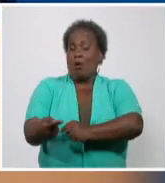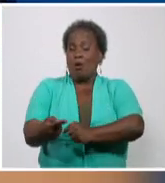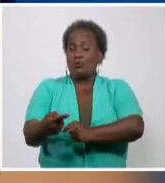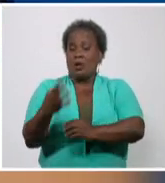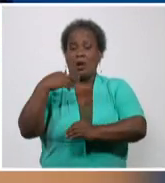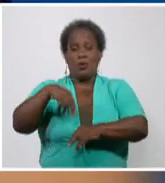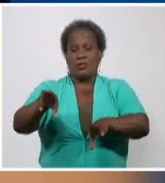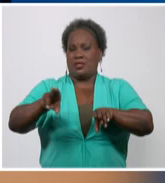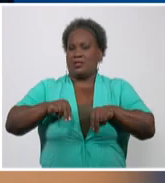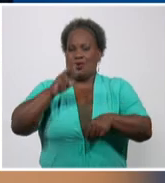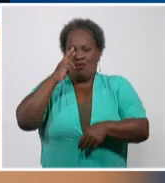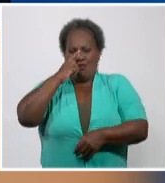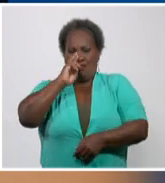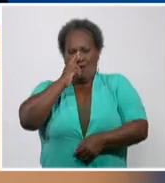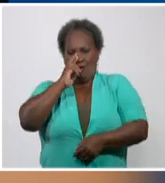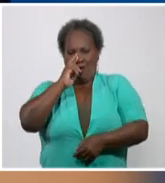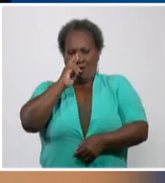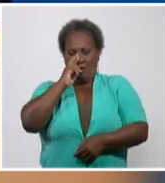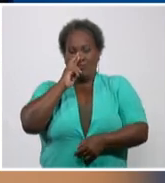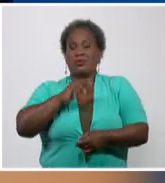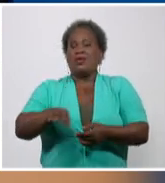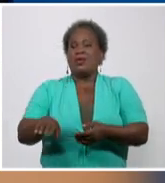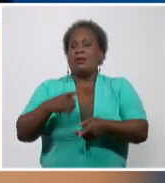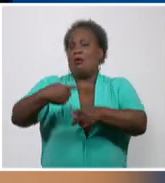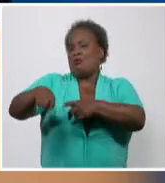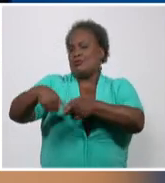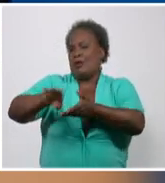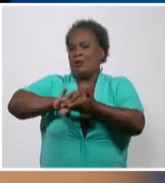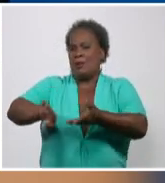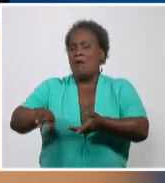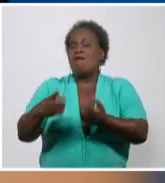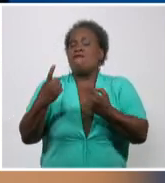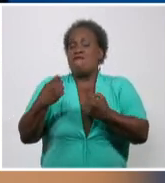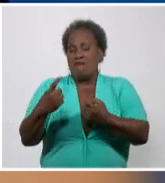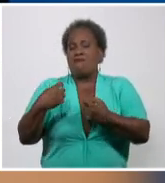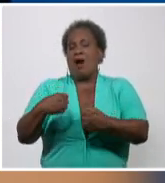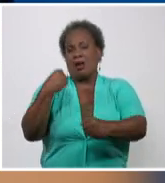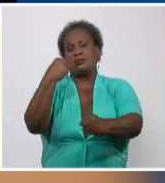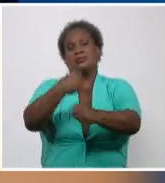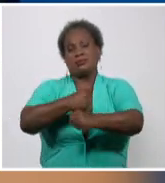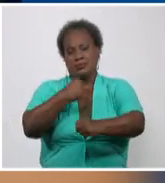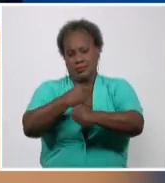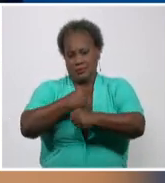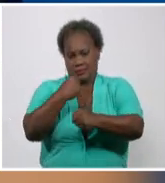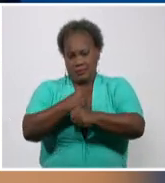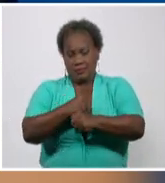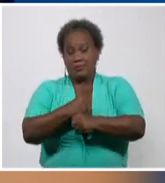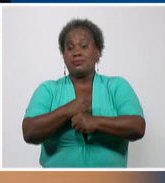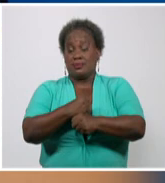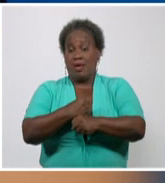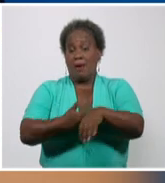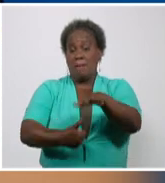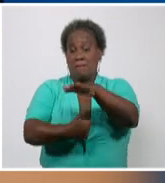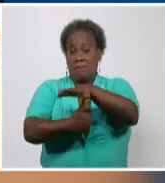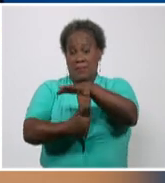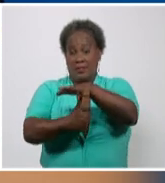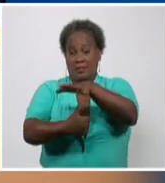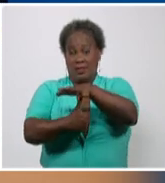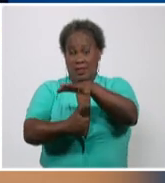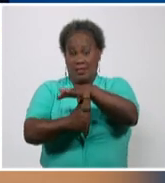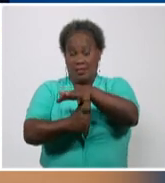la discriminación, pero queda todavía por hacer. Al respecto, el presidente de la